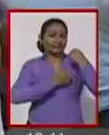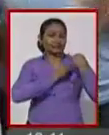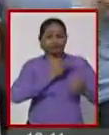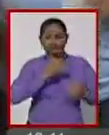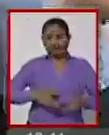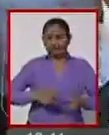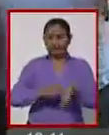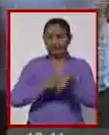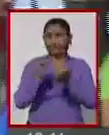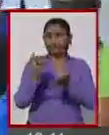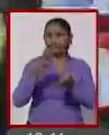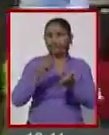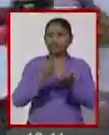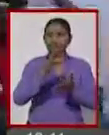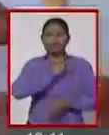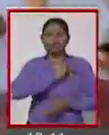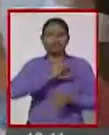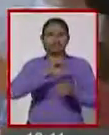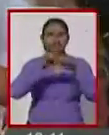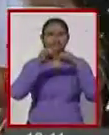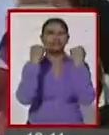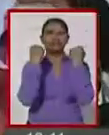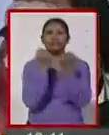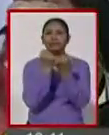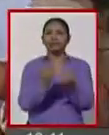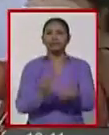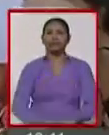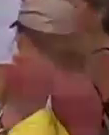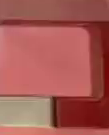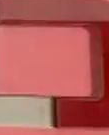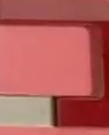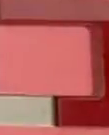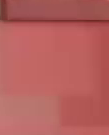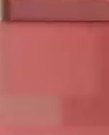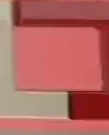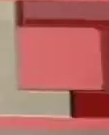ciudad que exigen ítems y además beneficios sociales.